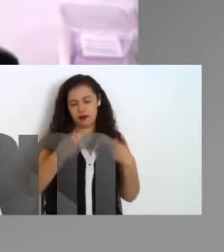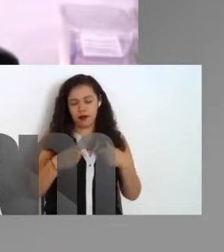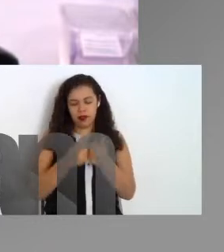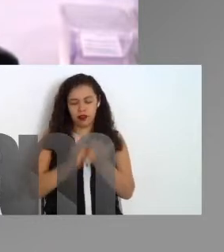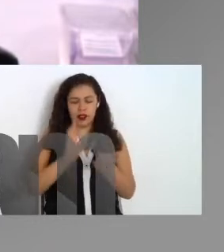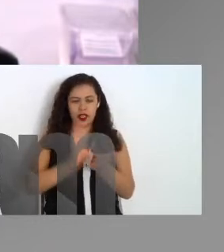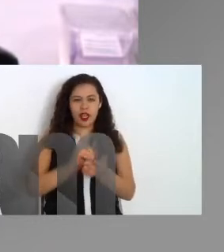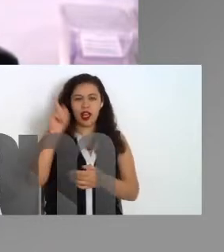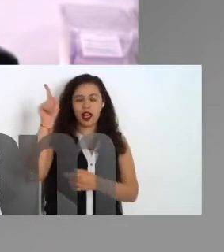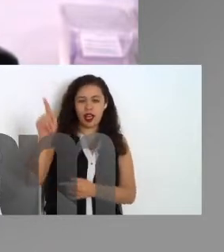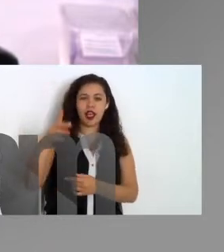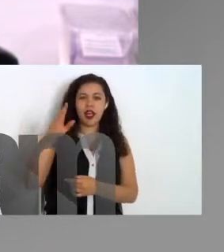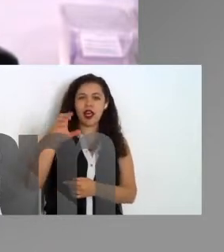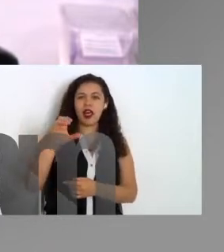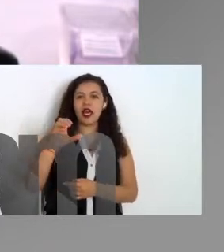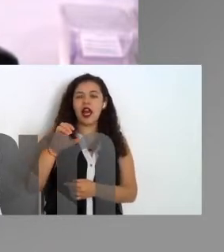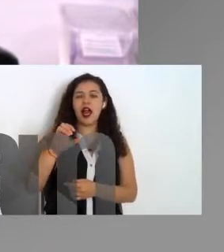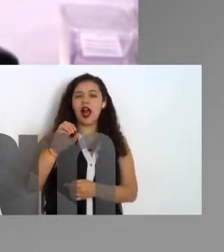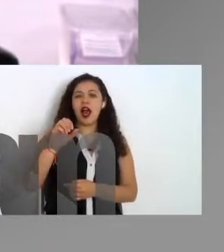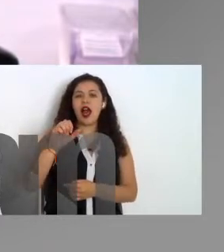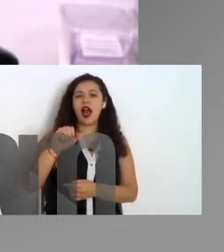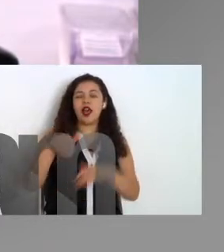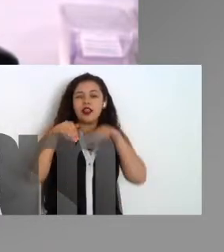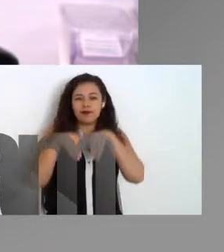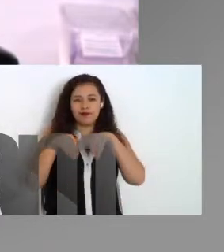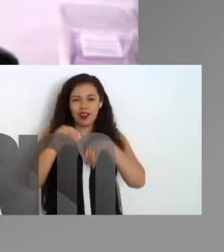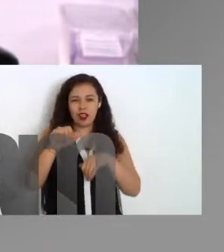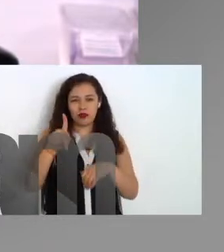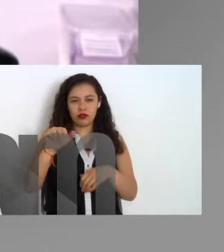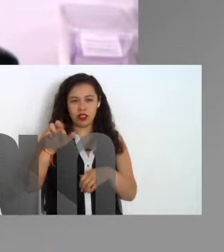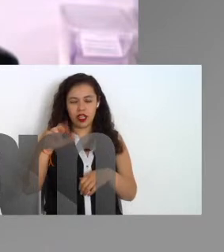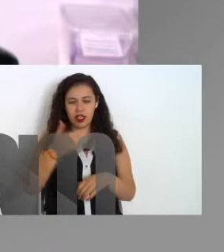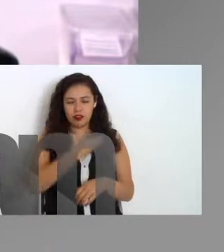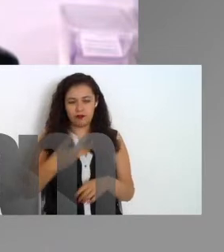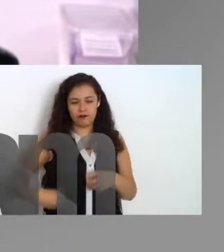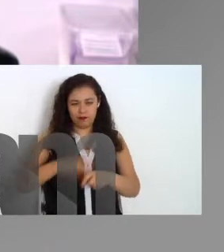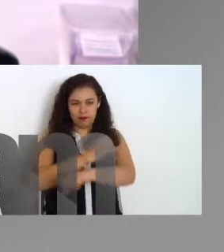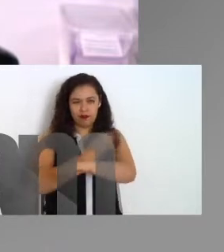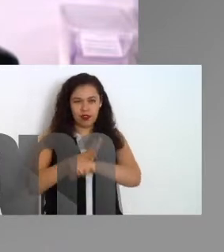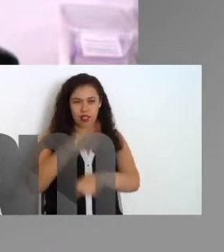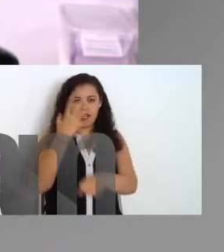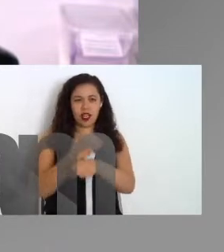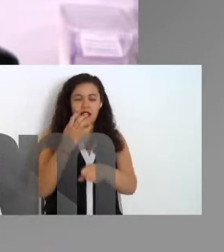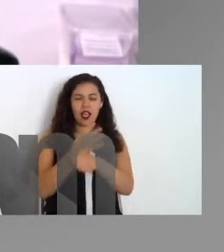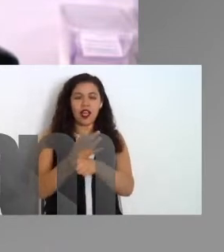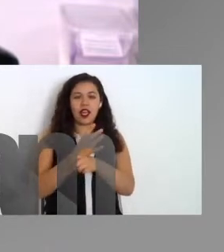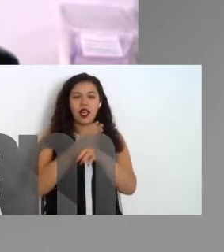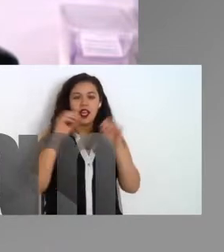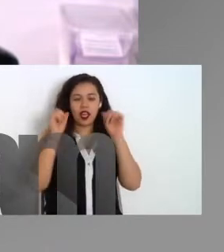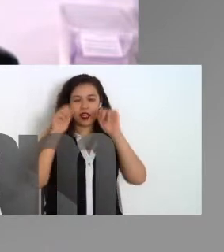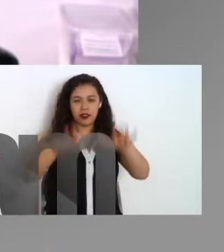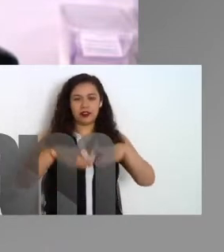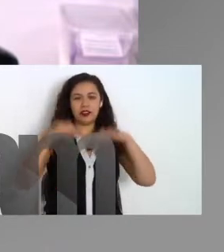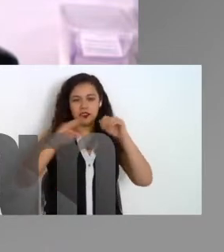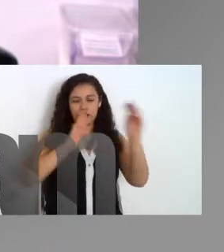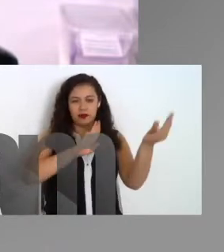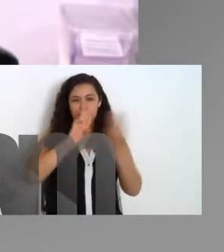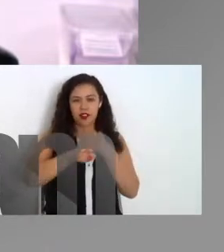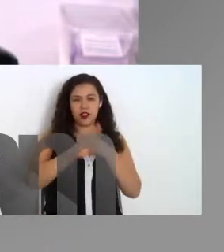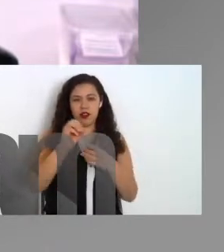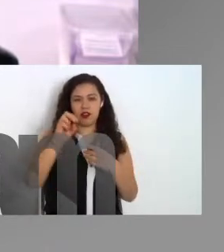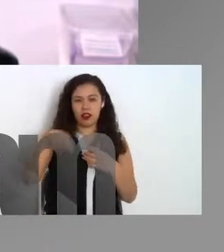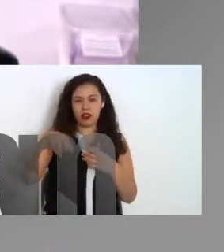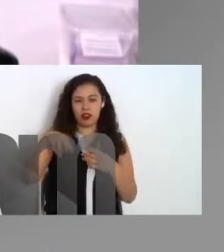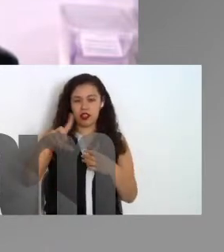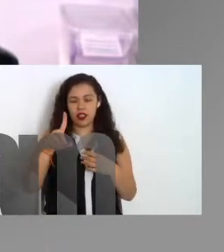Australia, es nombrado coordinador y responsable de la organización de la Quinta Asamblea Mundial de la OMPD, que se realizaría en México